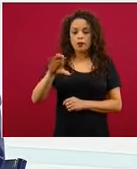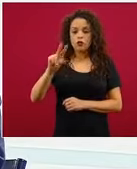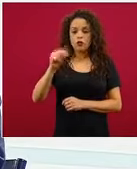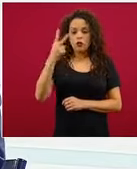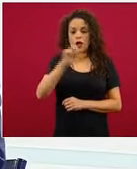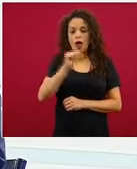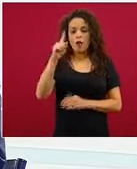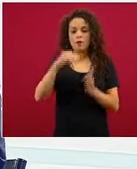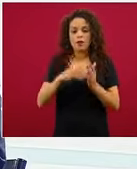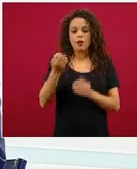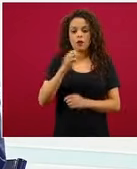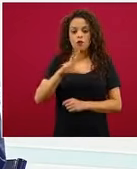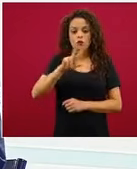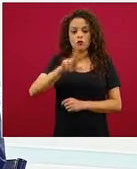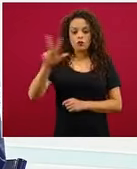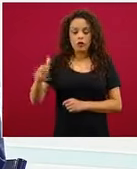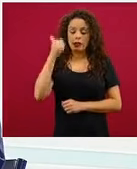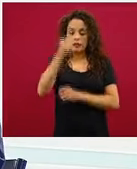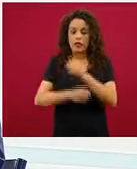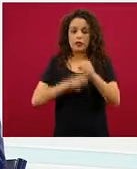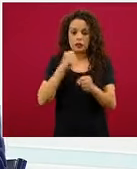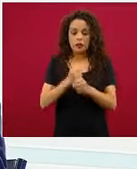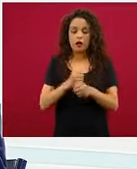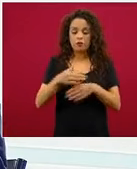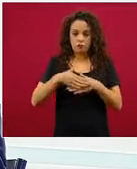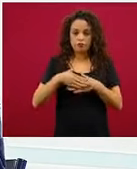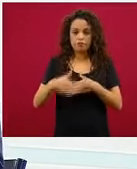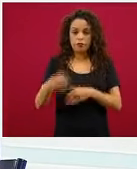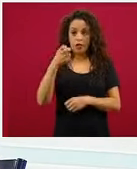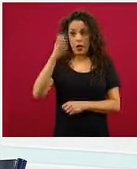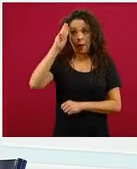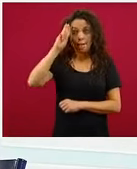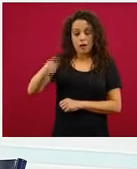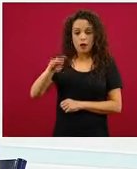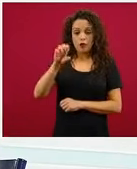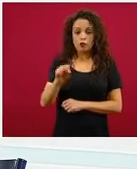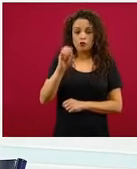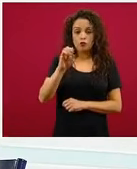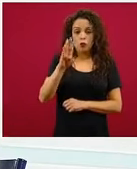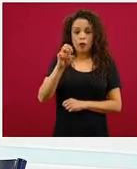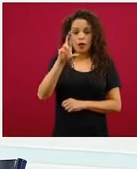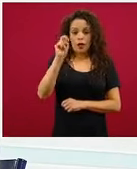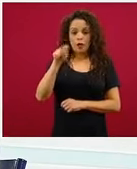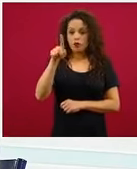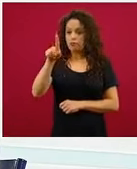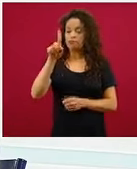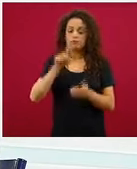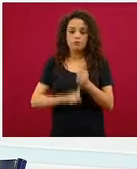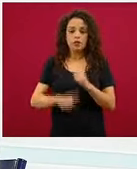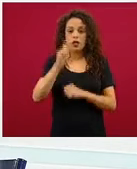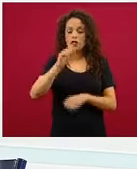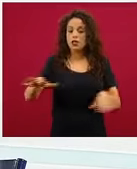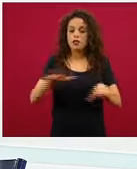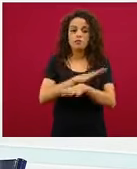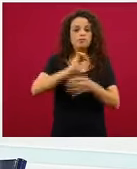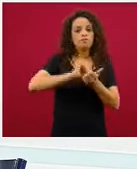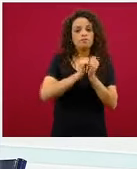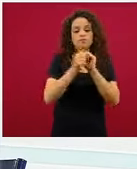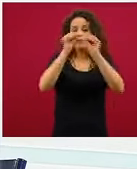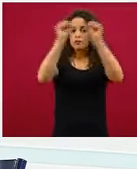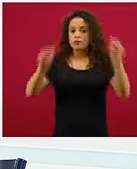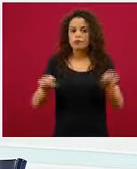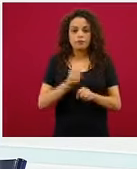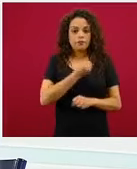1982-1988, un sexenio completo. El maestro Soberón indiscutiblemente fue uno de los transformadores del sistema de salud en